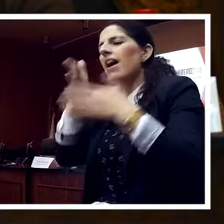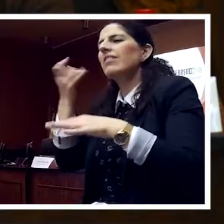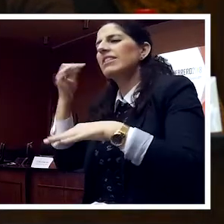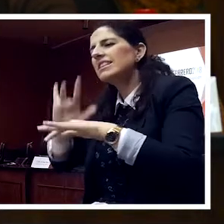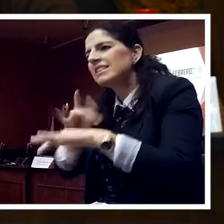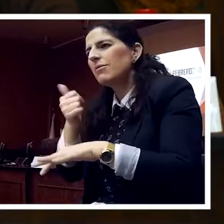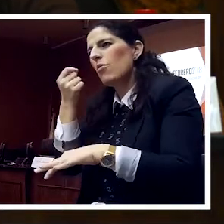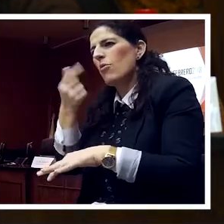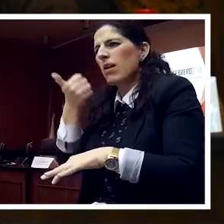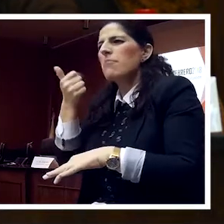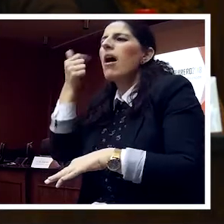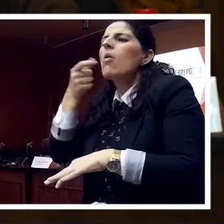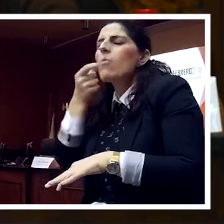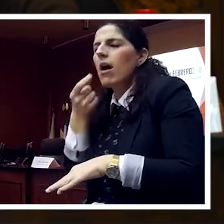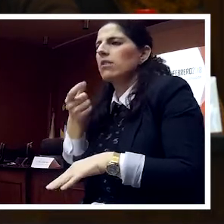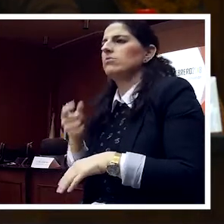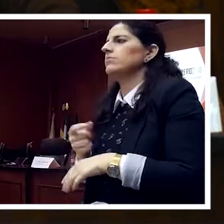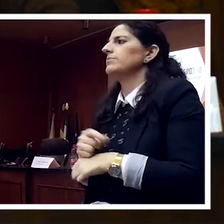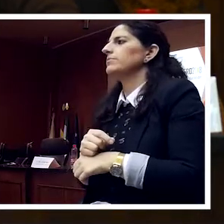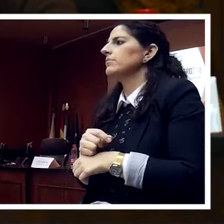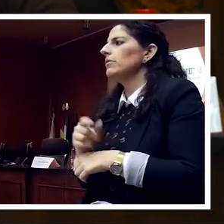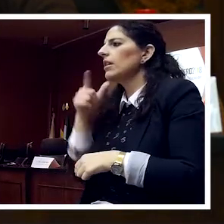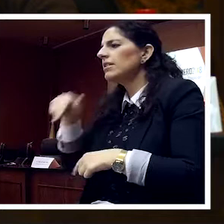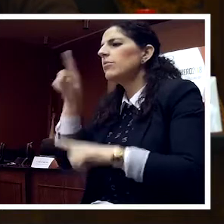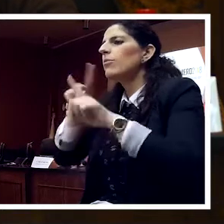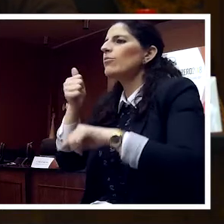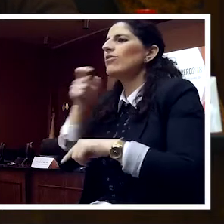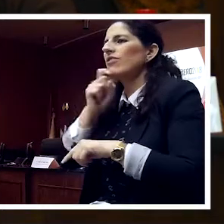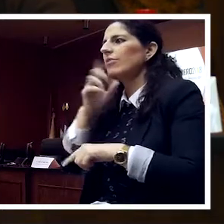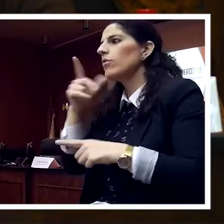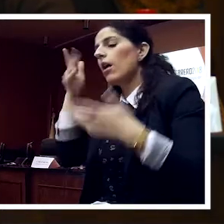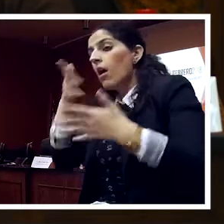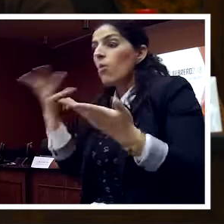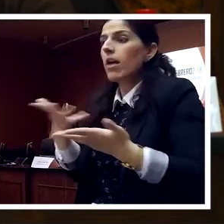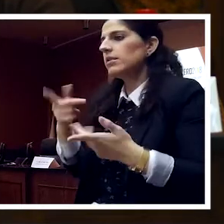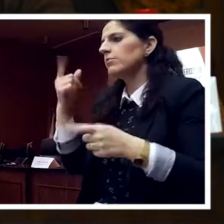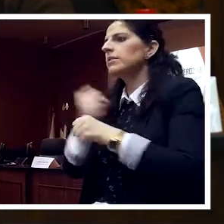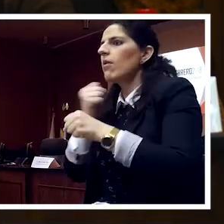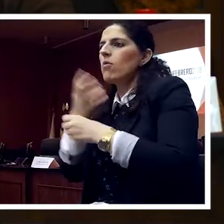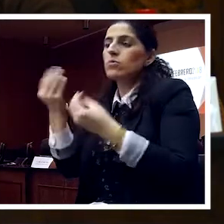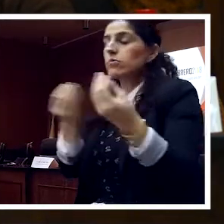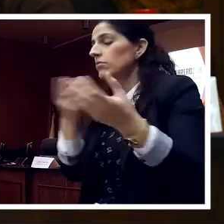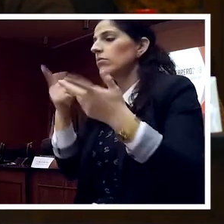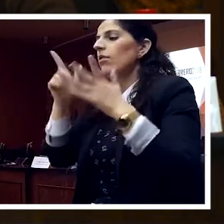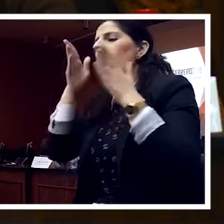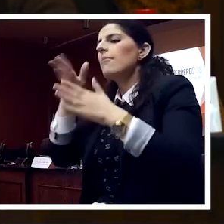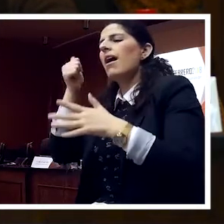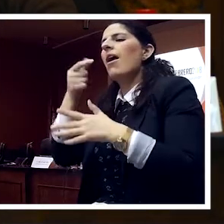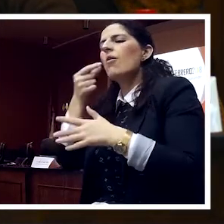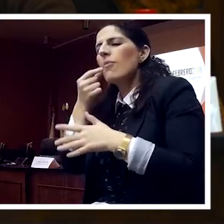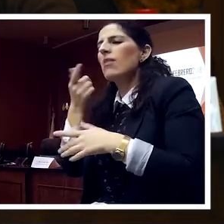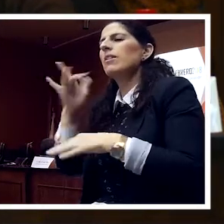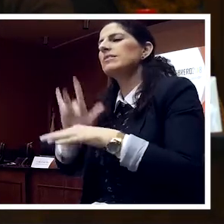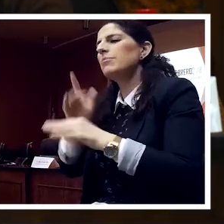sensible para este problema, porque tiene una gran carga emocional y